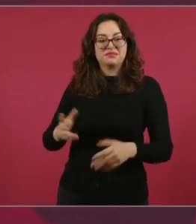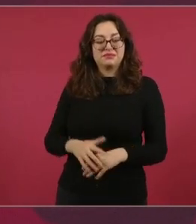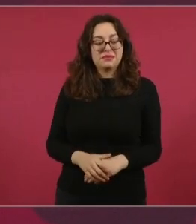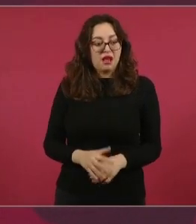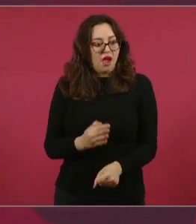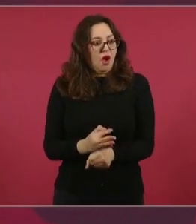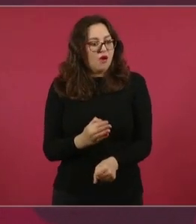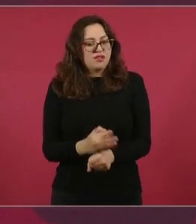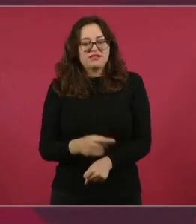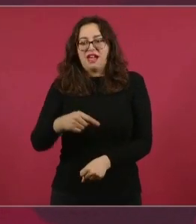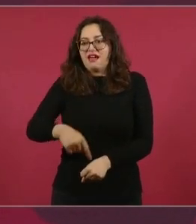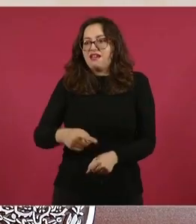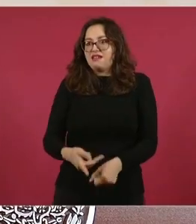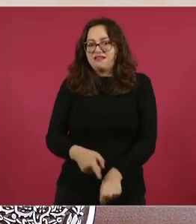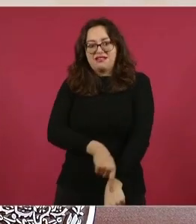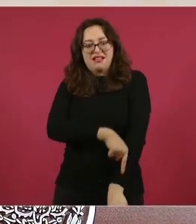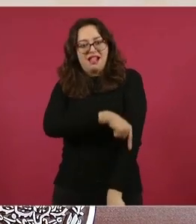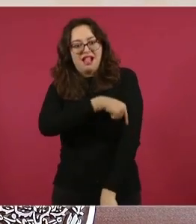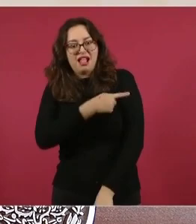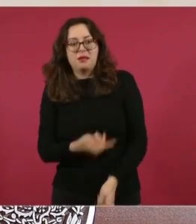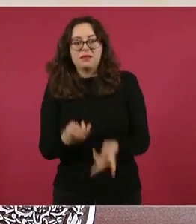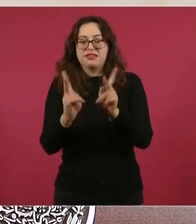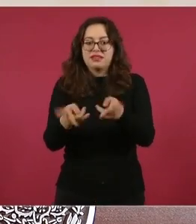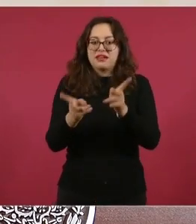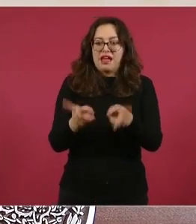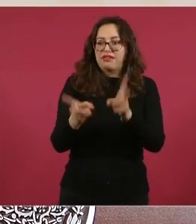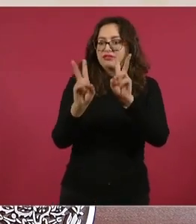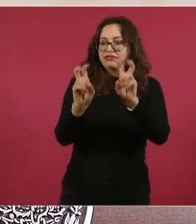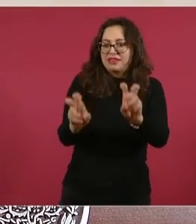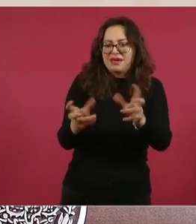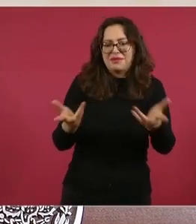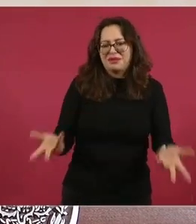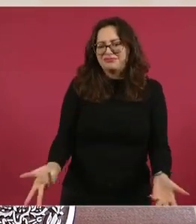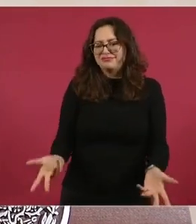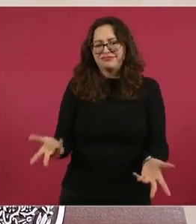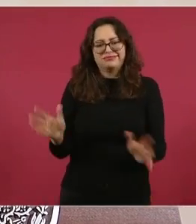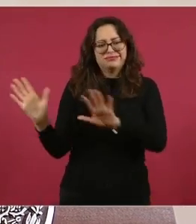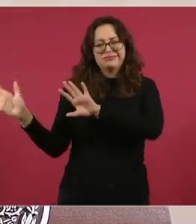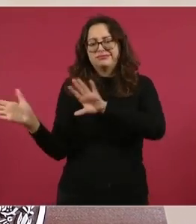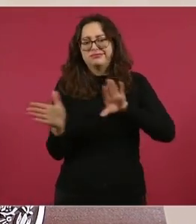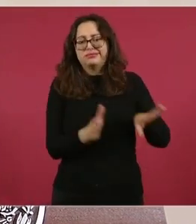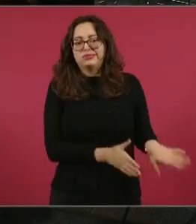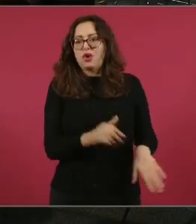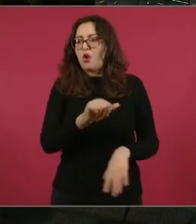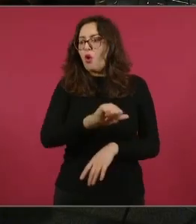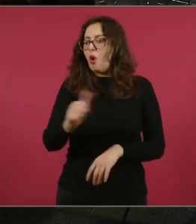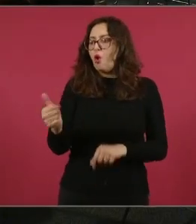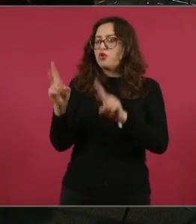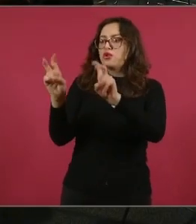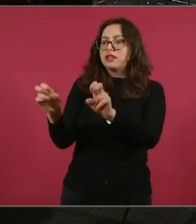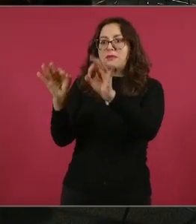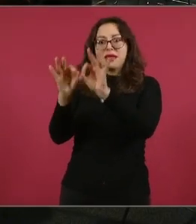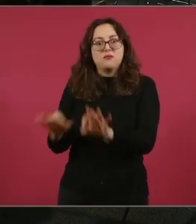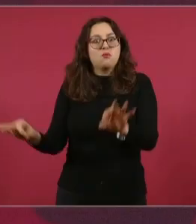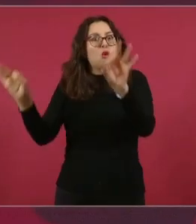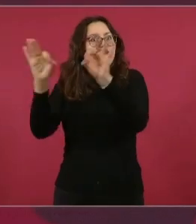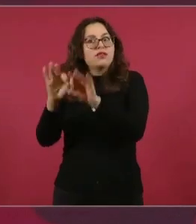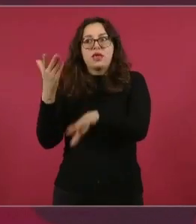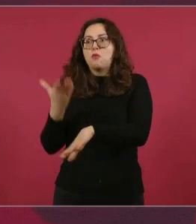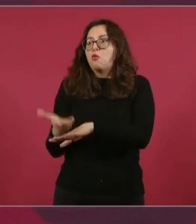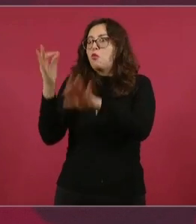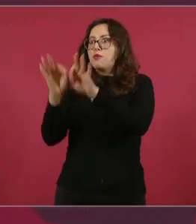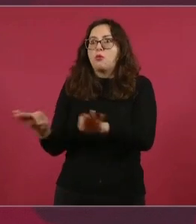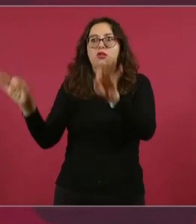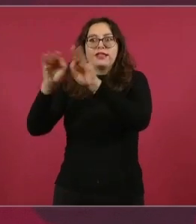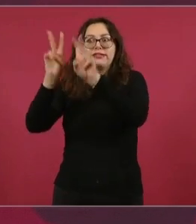estamos aquí hablando de este tema? Cuando hay cosas importantísimas, pero a ustedes eso no